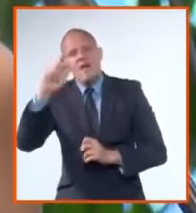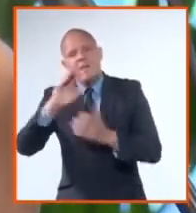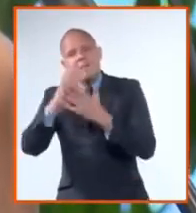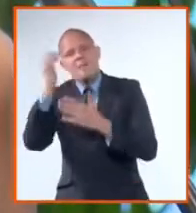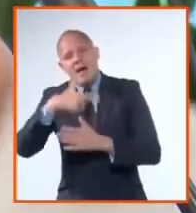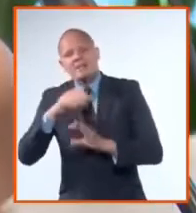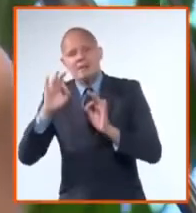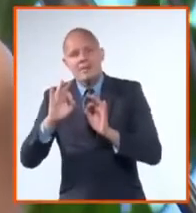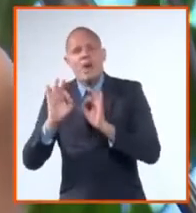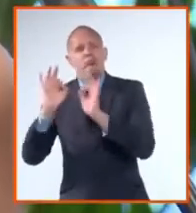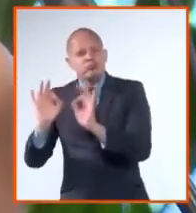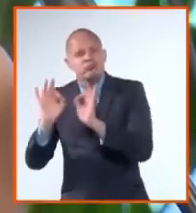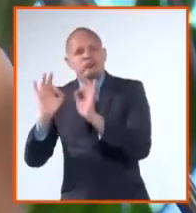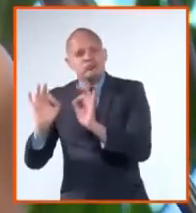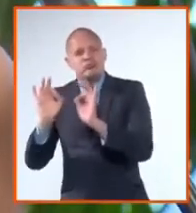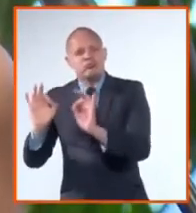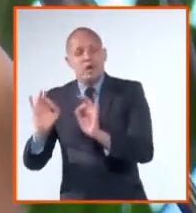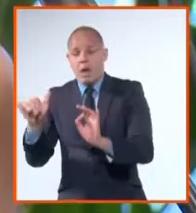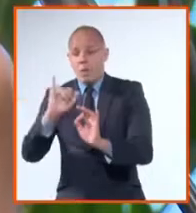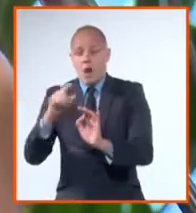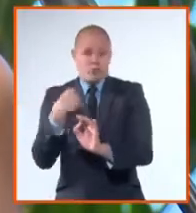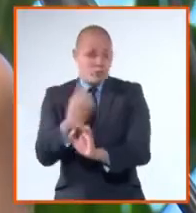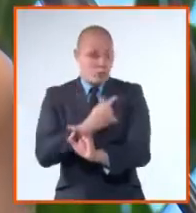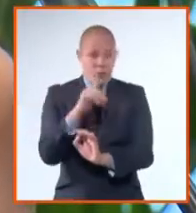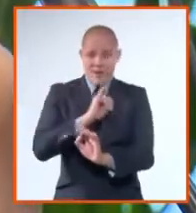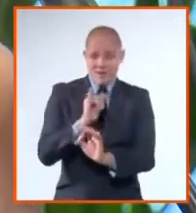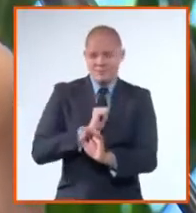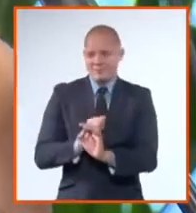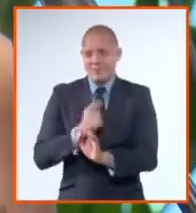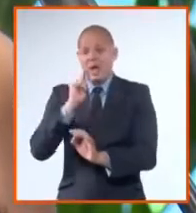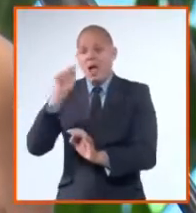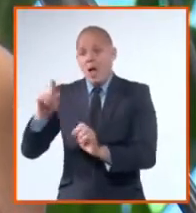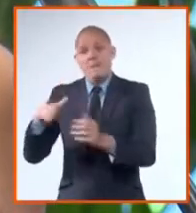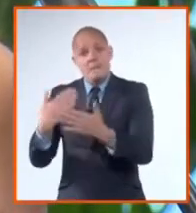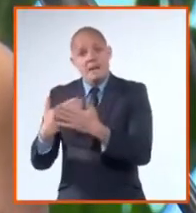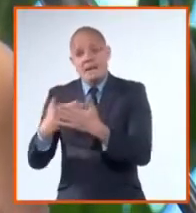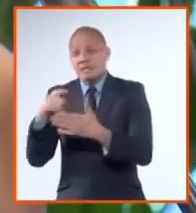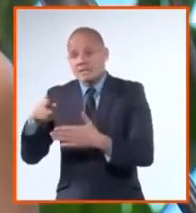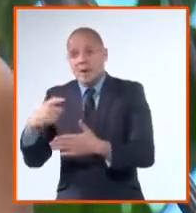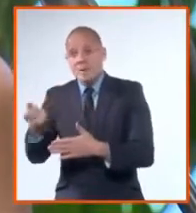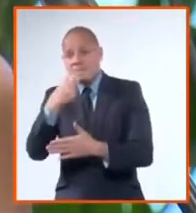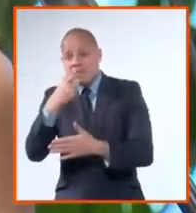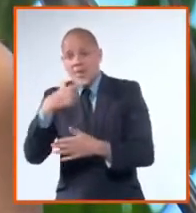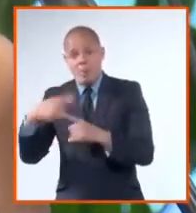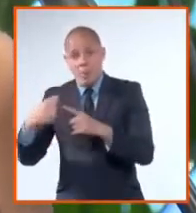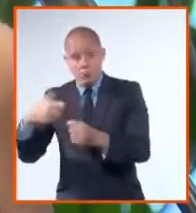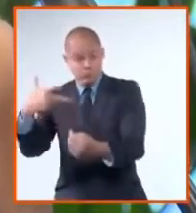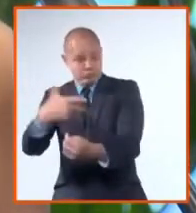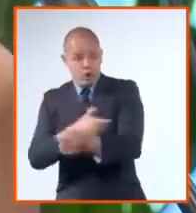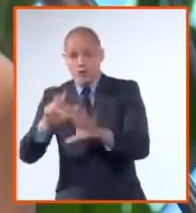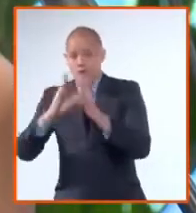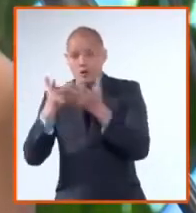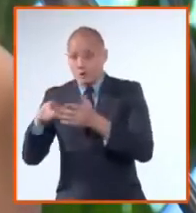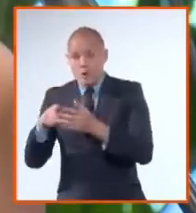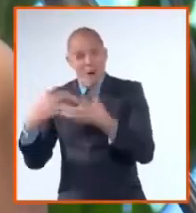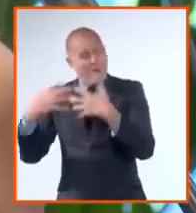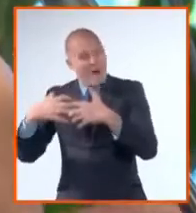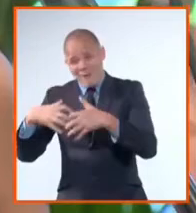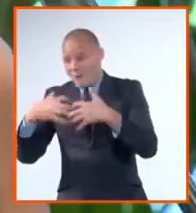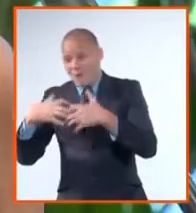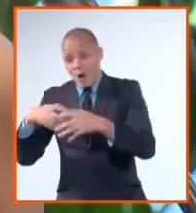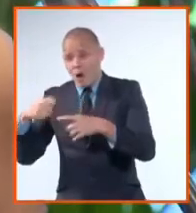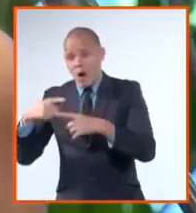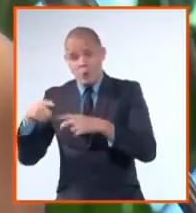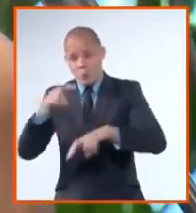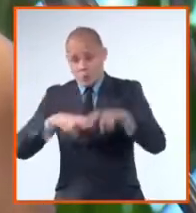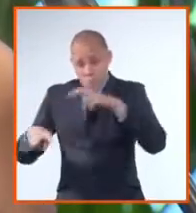clínica y el registro de los medicamentos, nosotros mismos estamos insatisfechos. Y si bien tenemos una relación estrecha con el Ministerio de Salud Pública y nos reunimos